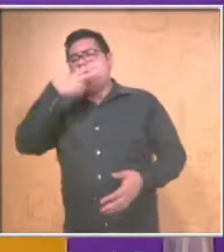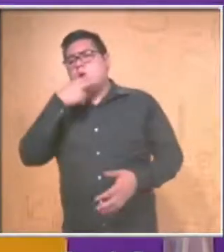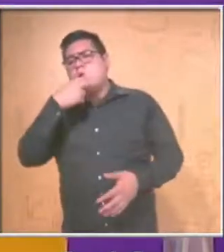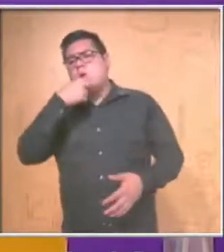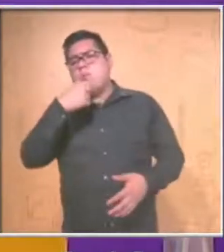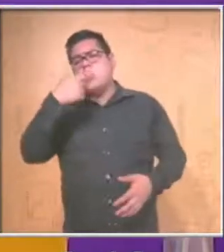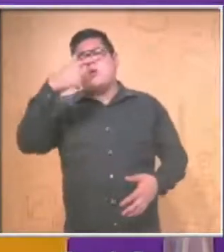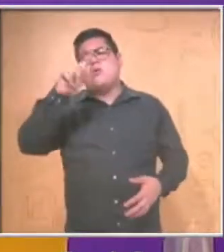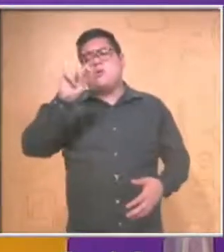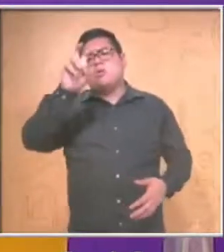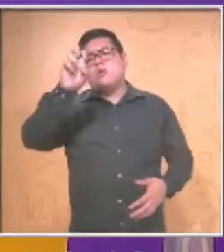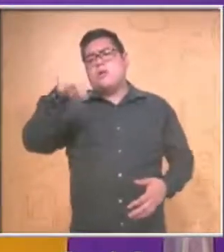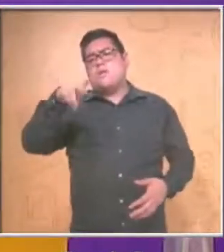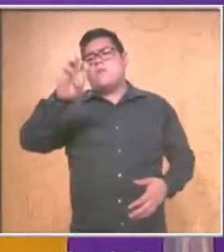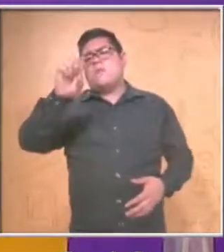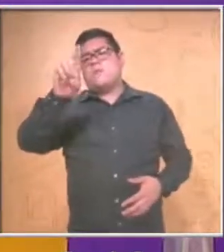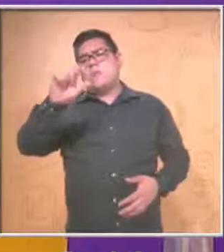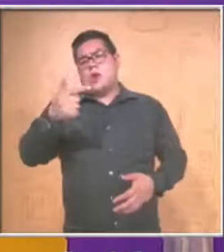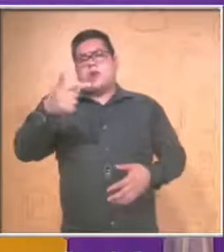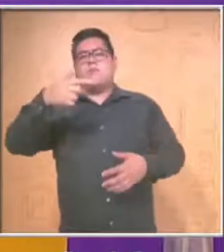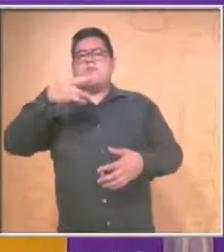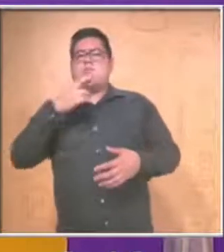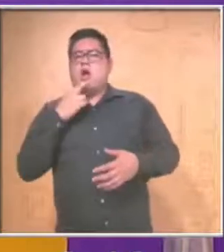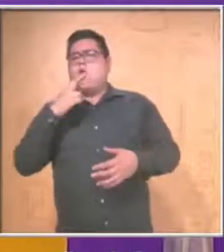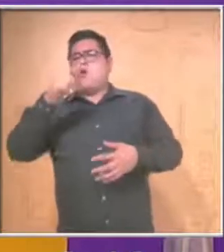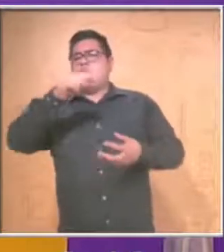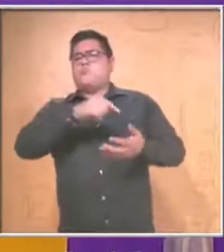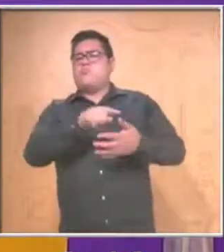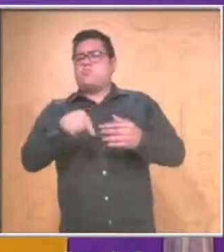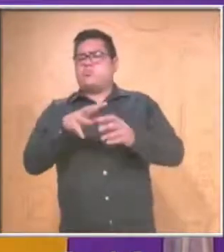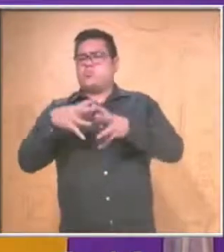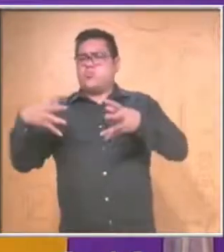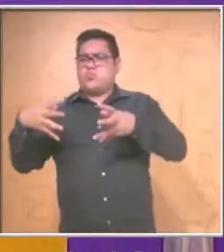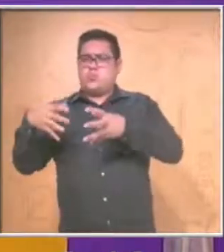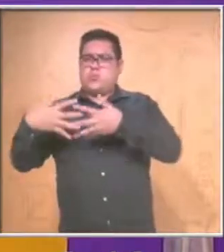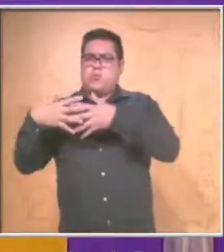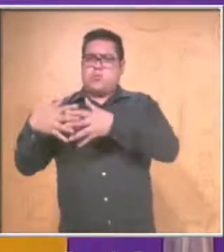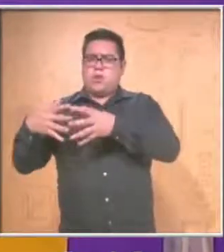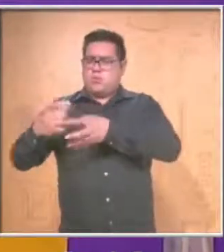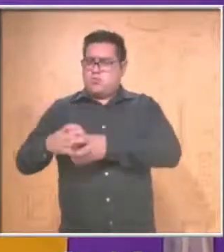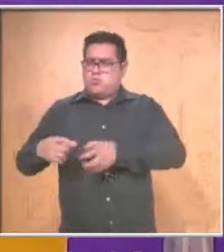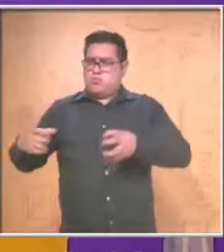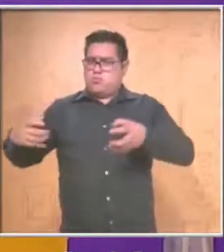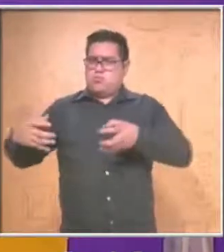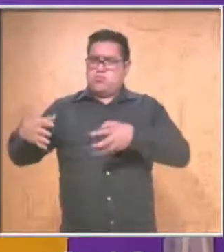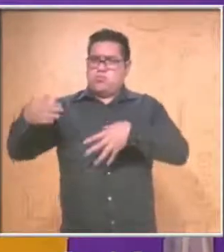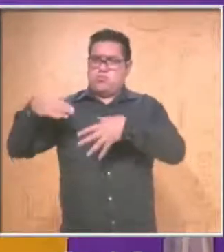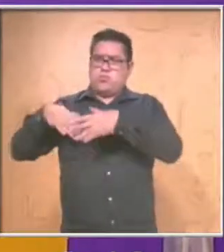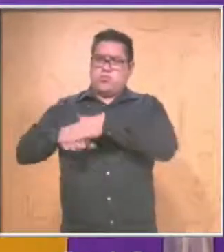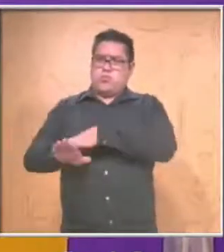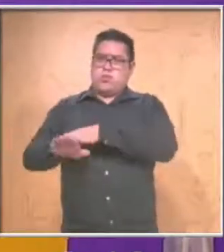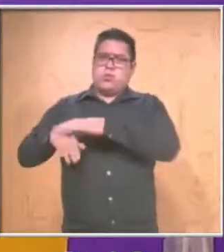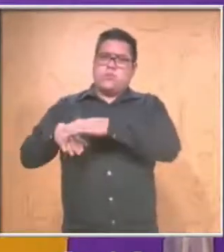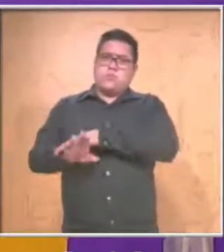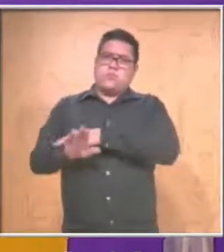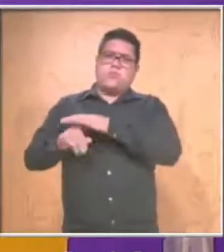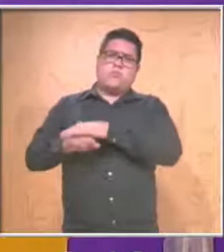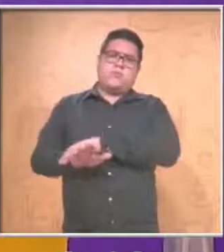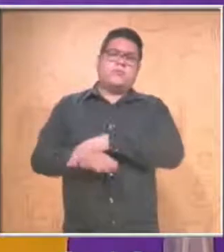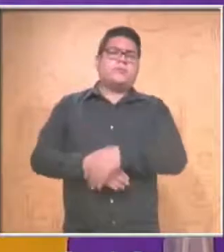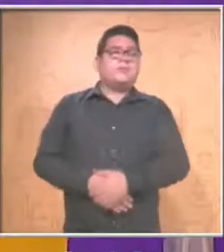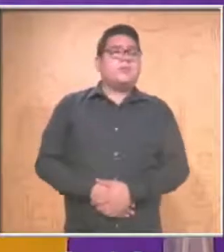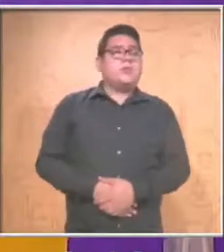que vivía, con mayores avances, y logró uno de los inventos que revolucionó al mundo.